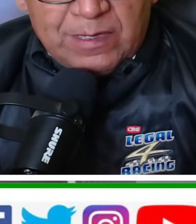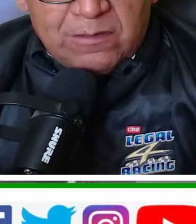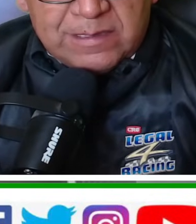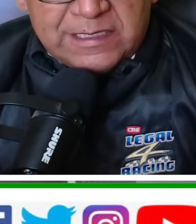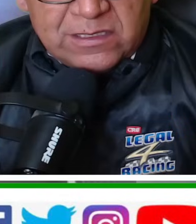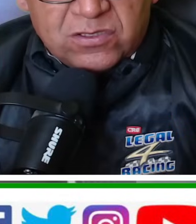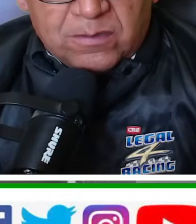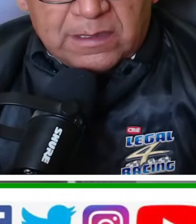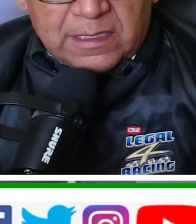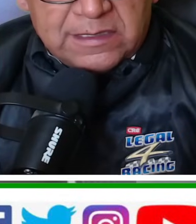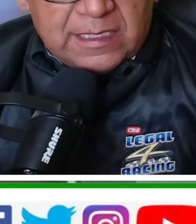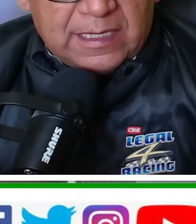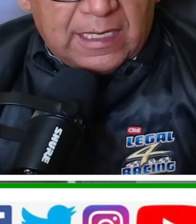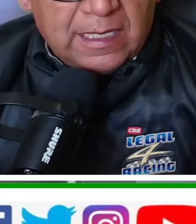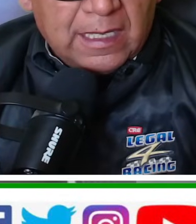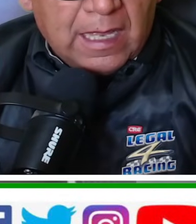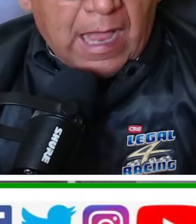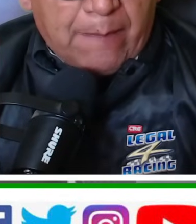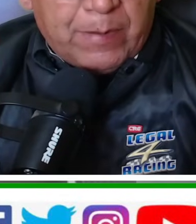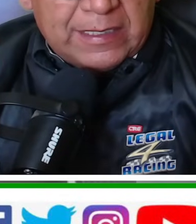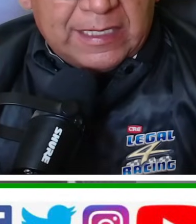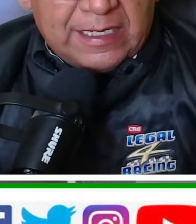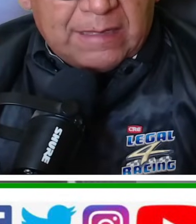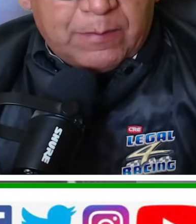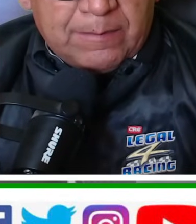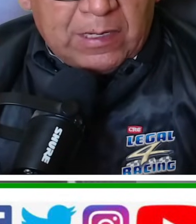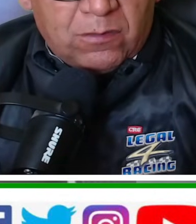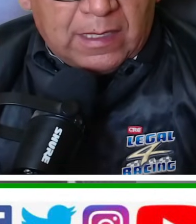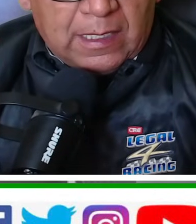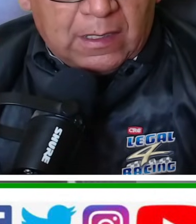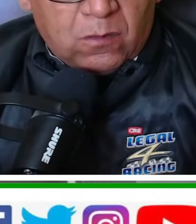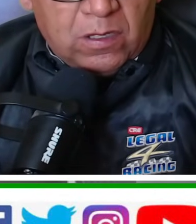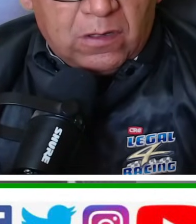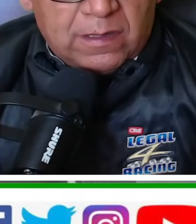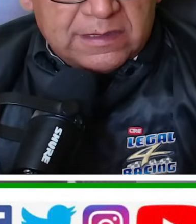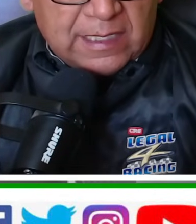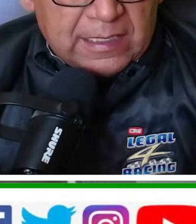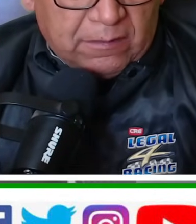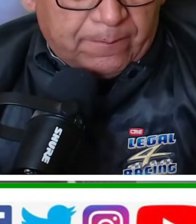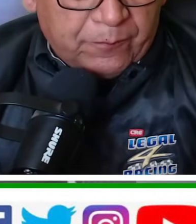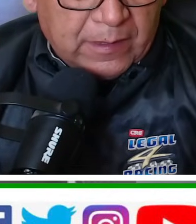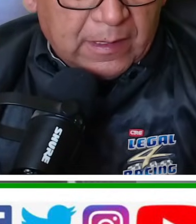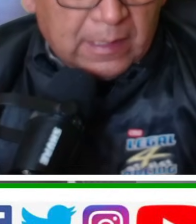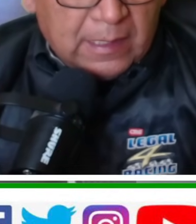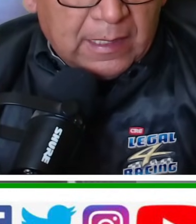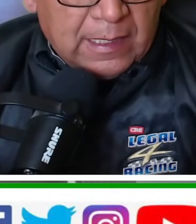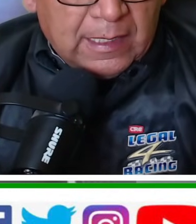ley de 1997 a partir del 1 de julio de este año.